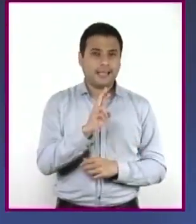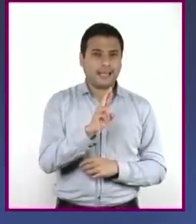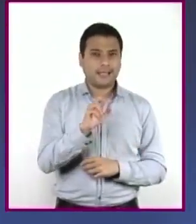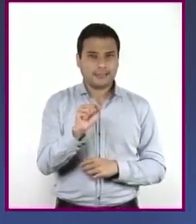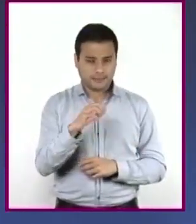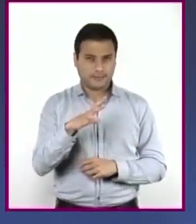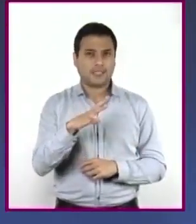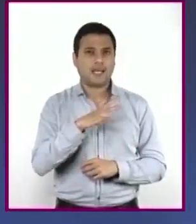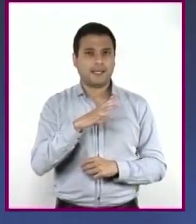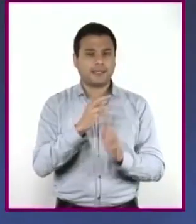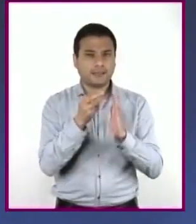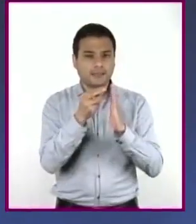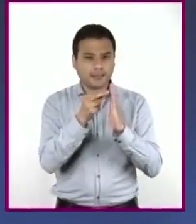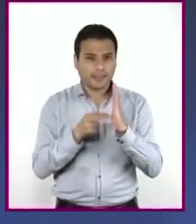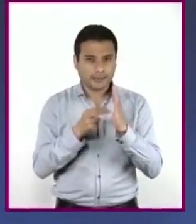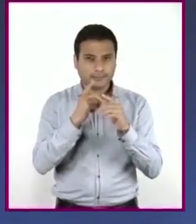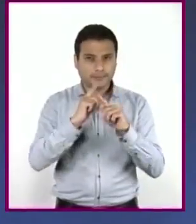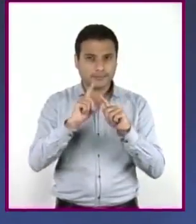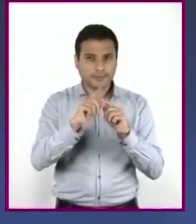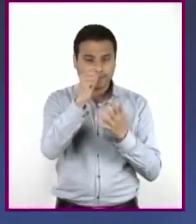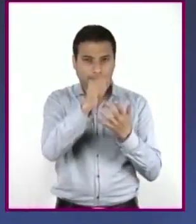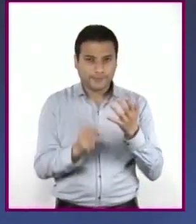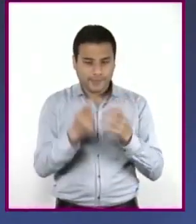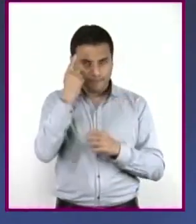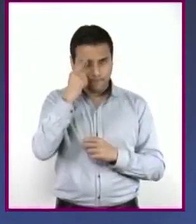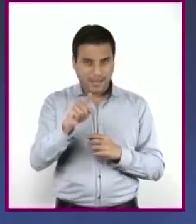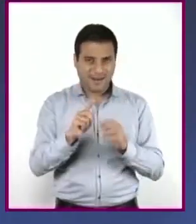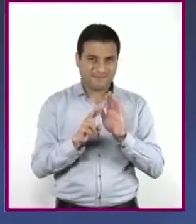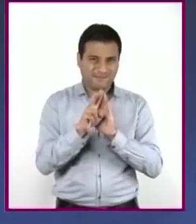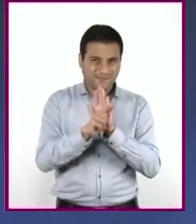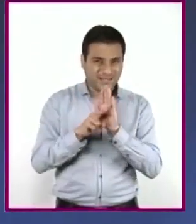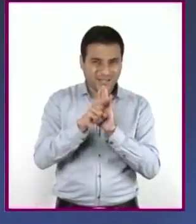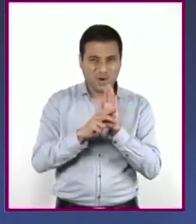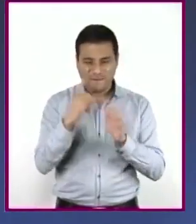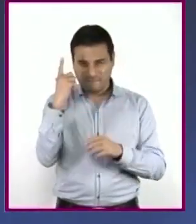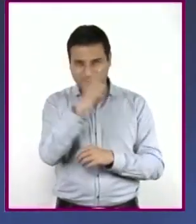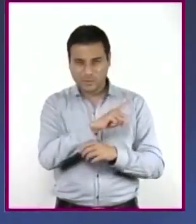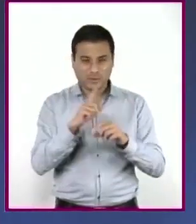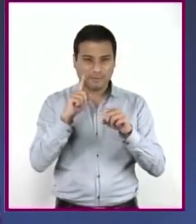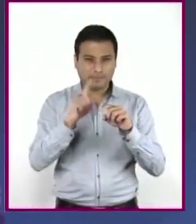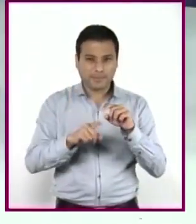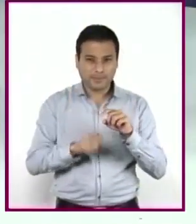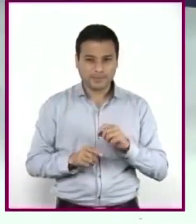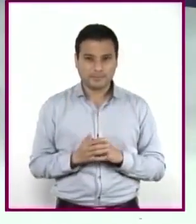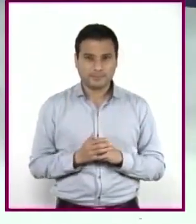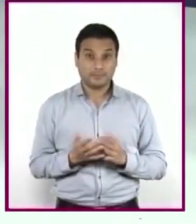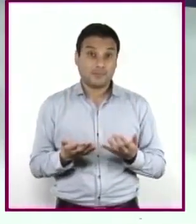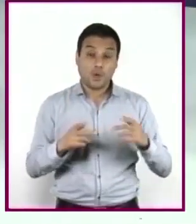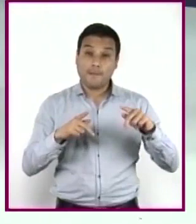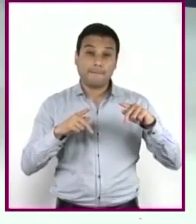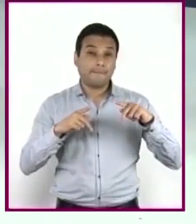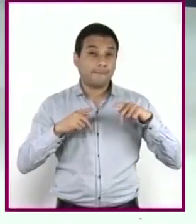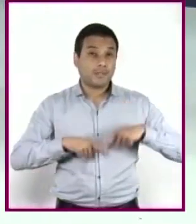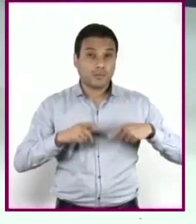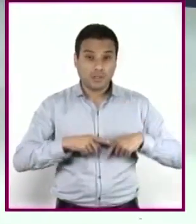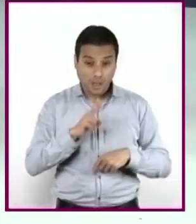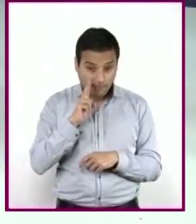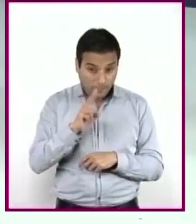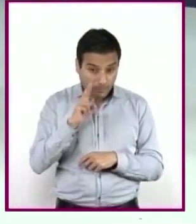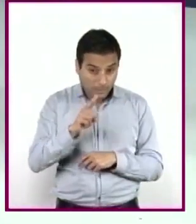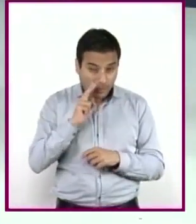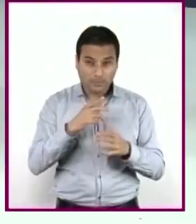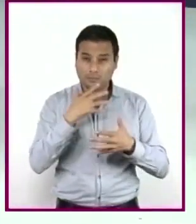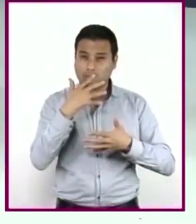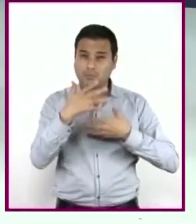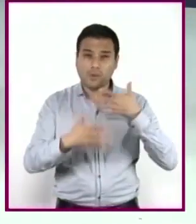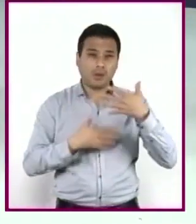tienen políticas especiales para regular publicaciones de carácter delicado, la exposición a contenidos nocivos es una de las 10